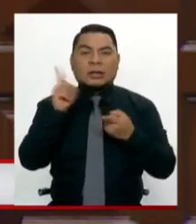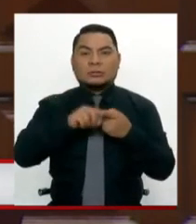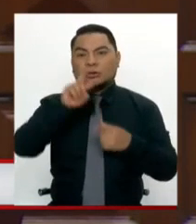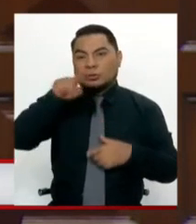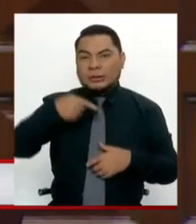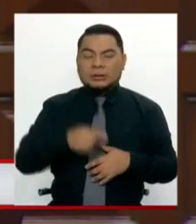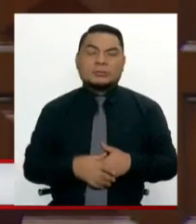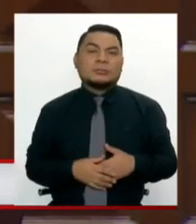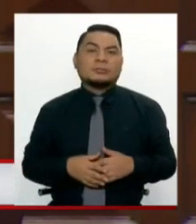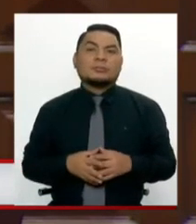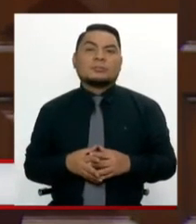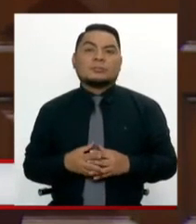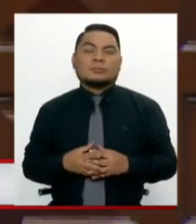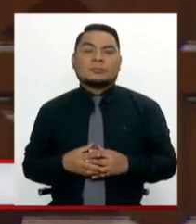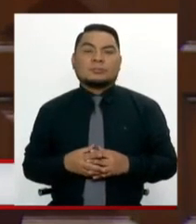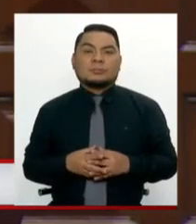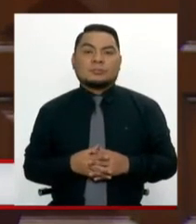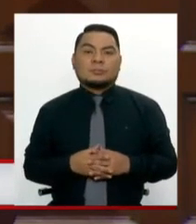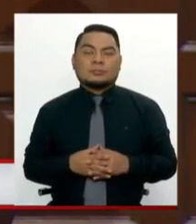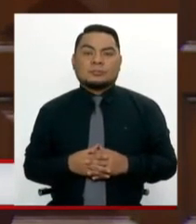1980-2000.